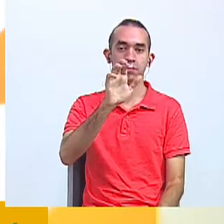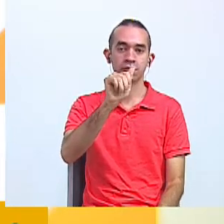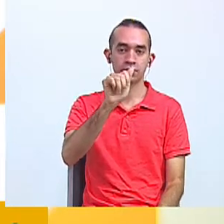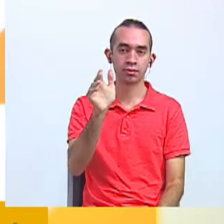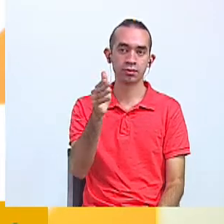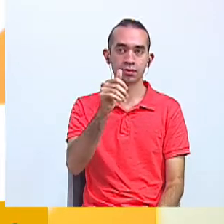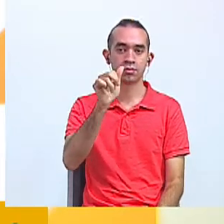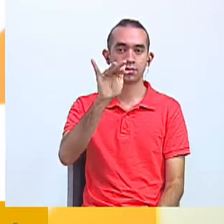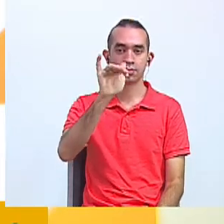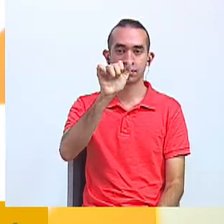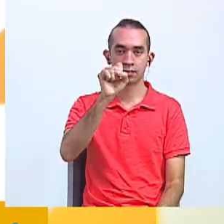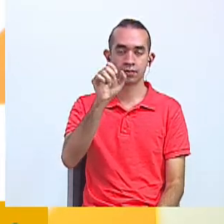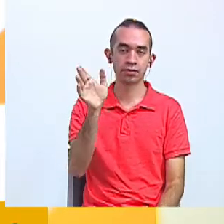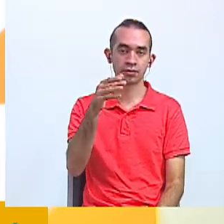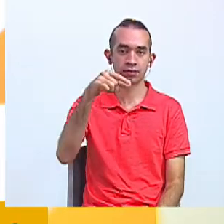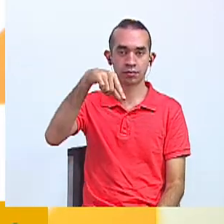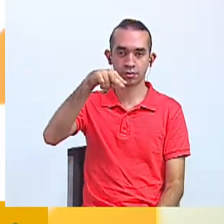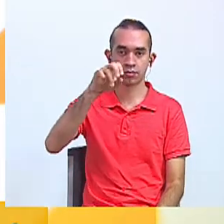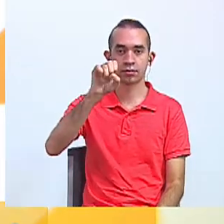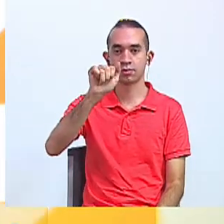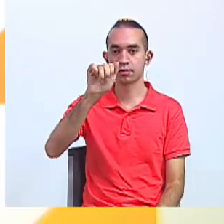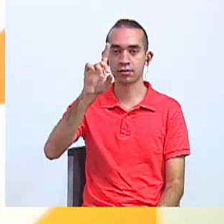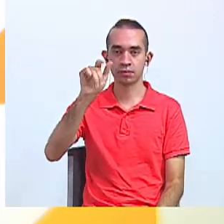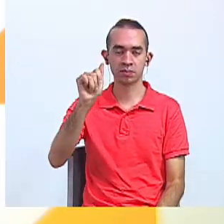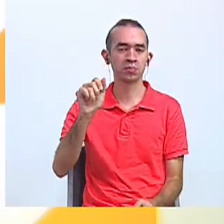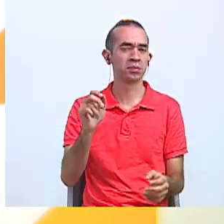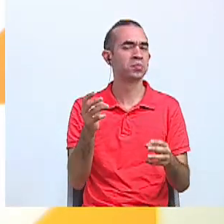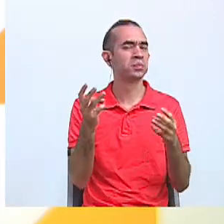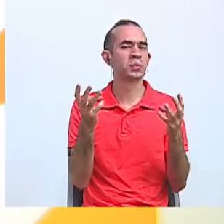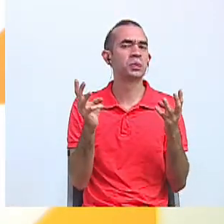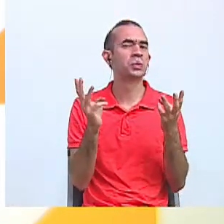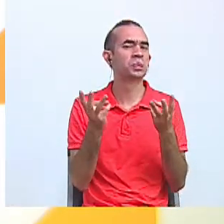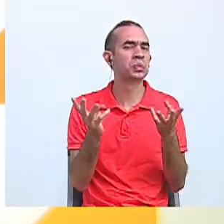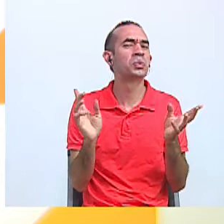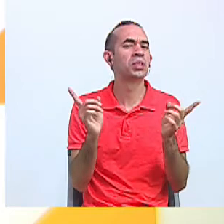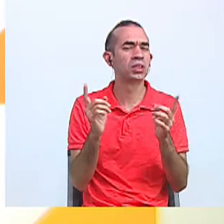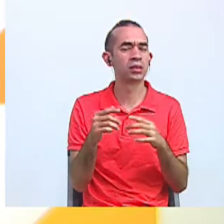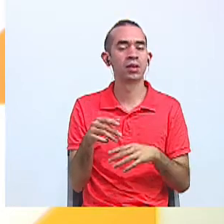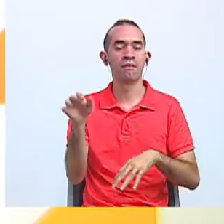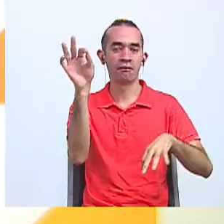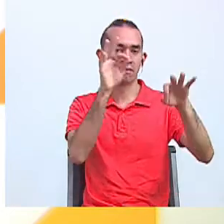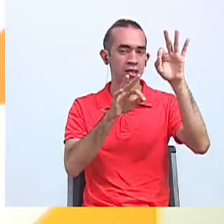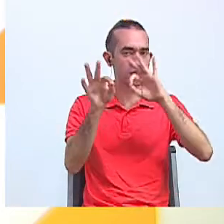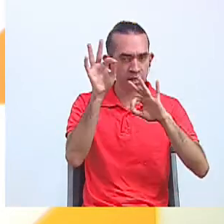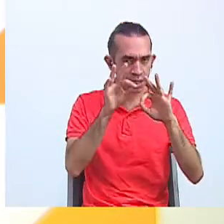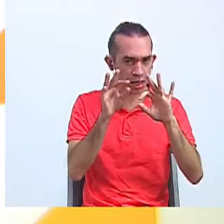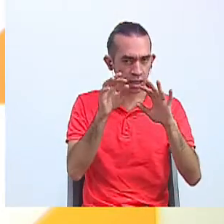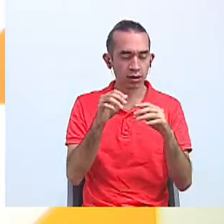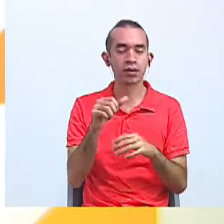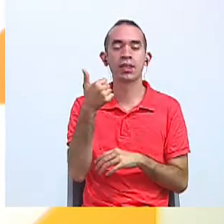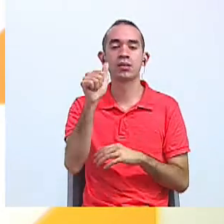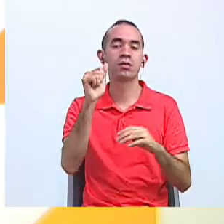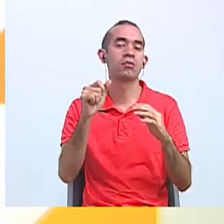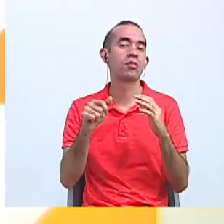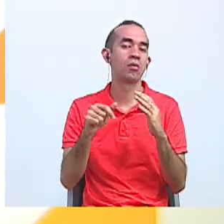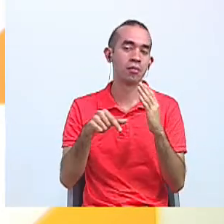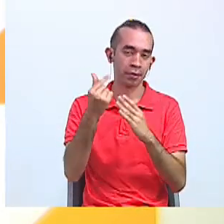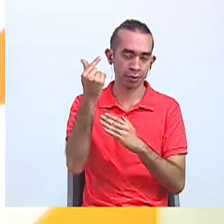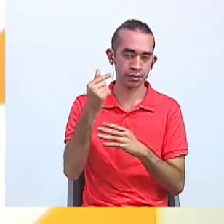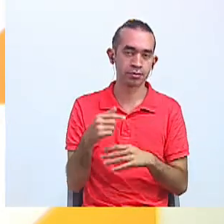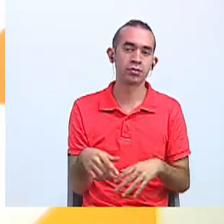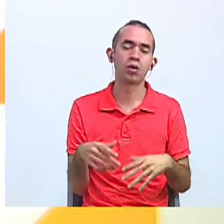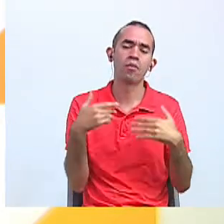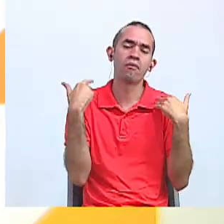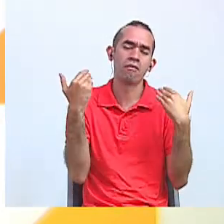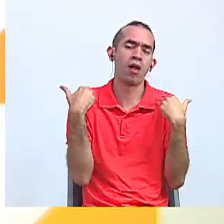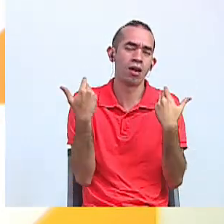de Física, de 10º año, y estoy muy contenta de estar con ustedes. Es importante que aprovechen